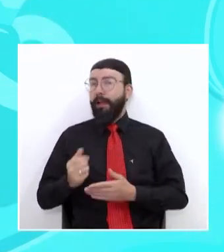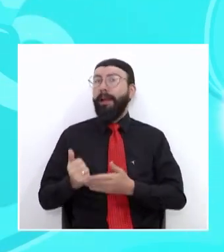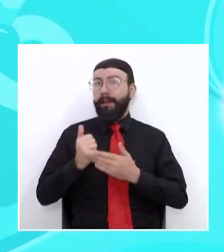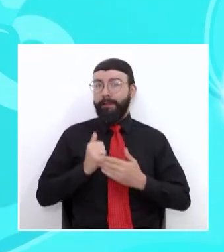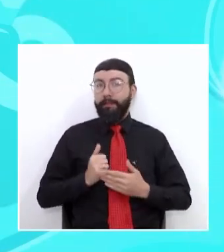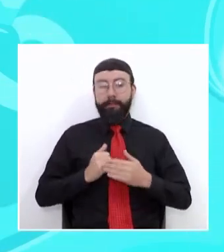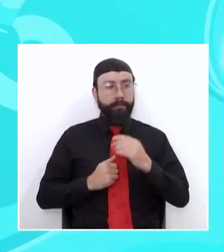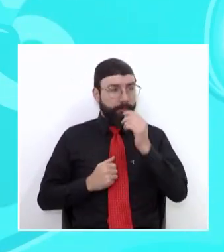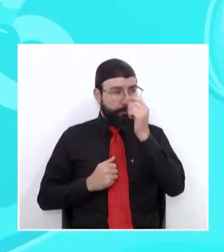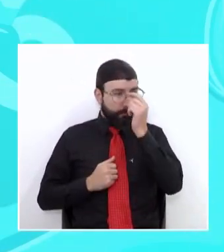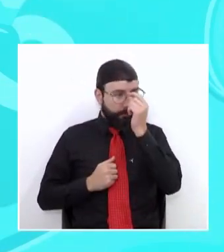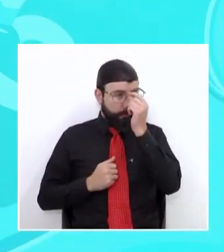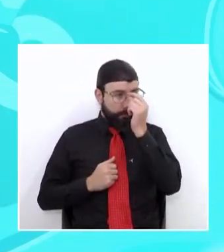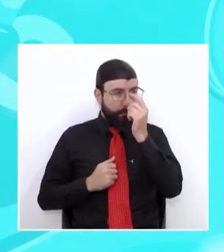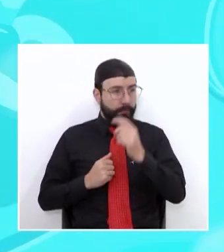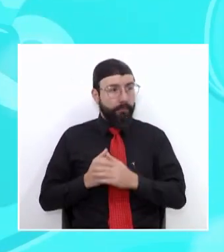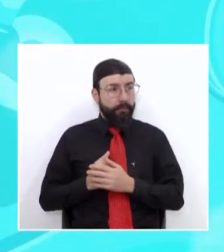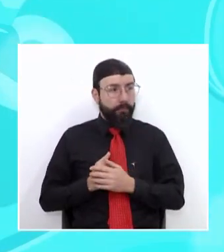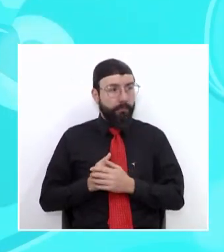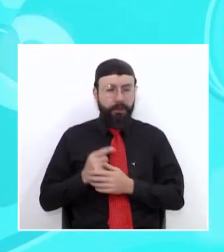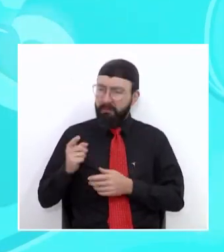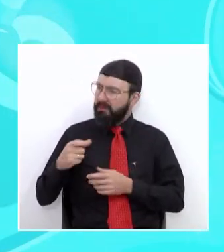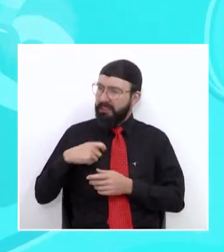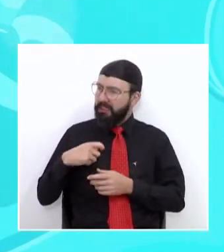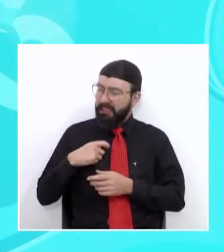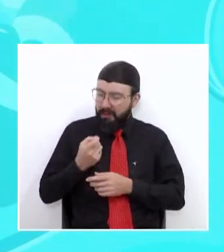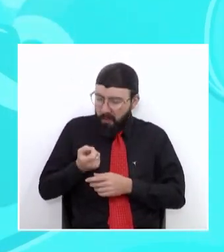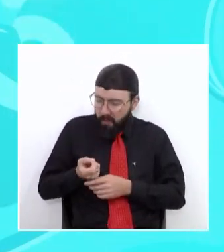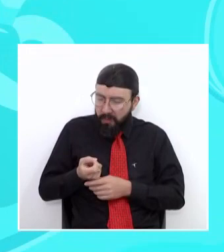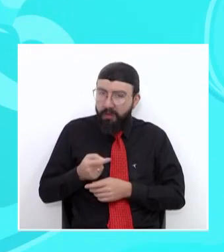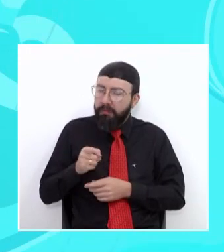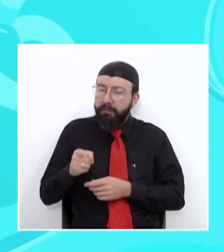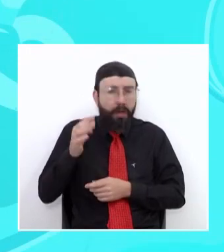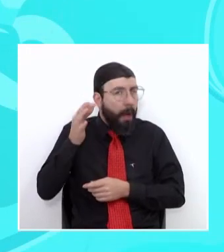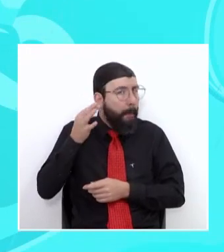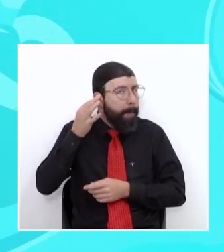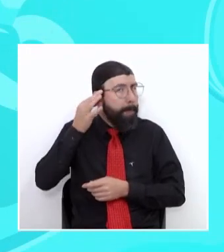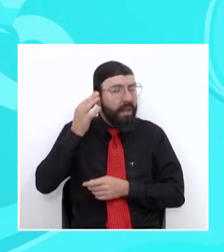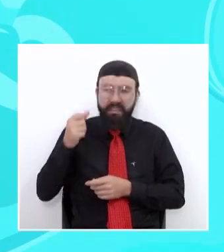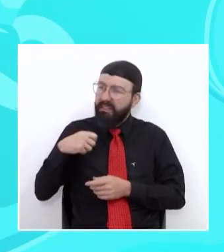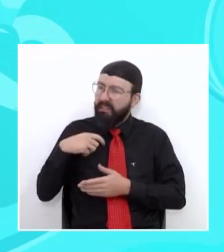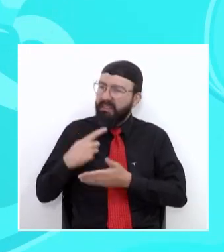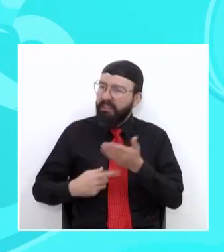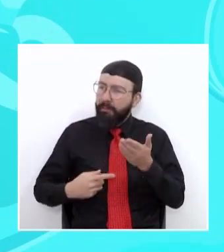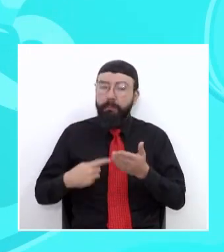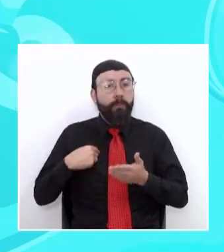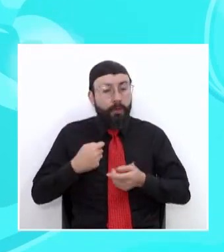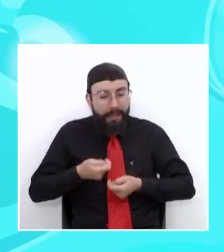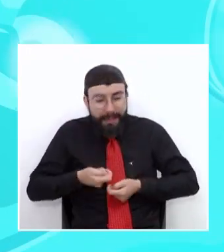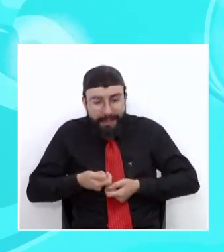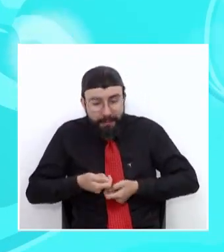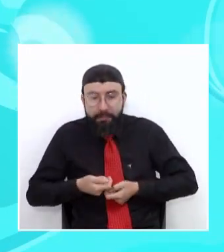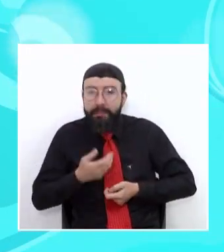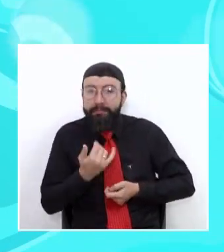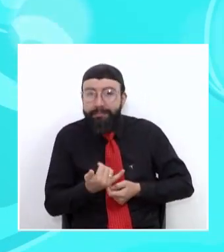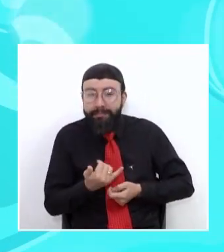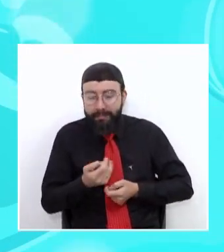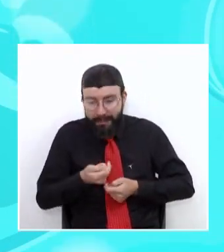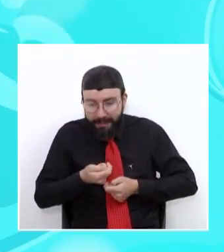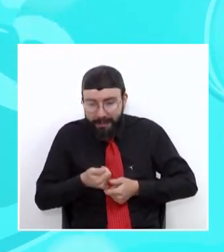¿Qué está poniendo ahí? ¿Qué es lo que tiene el micropore? El micropore tiene una semillita, ¿sí?